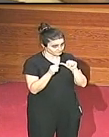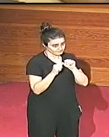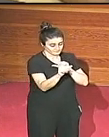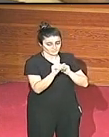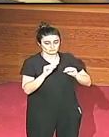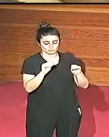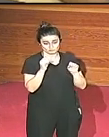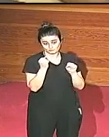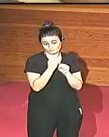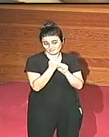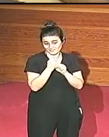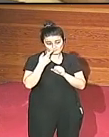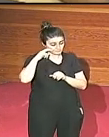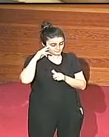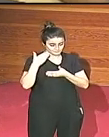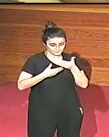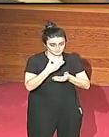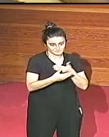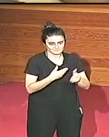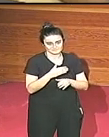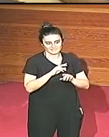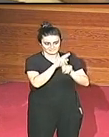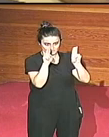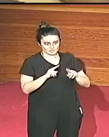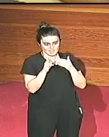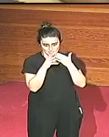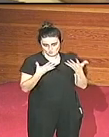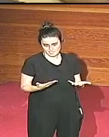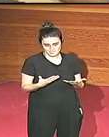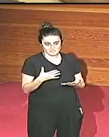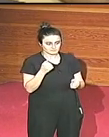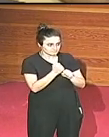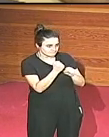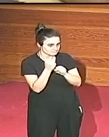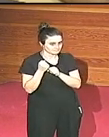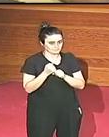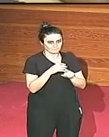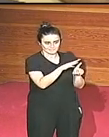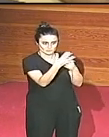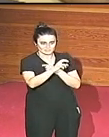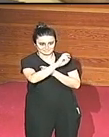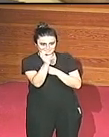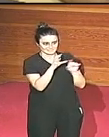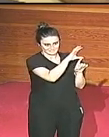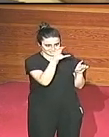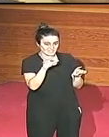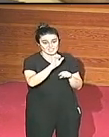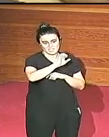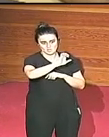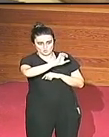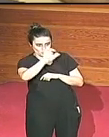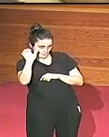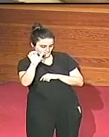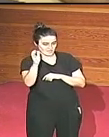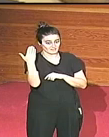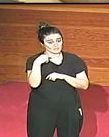parte de su trayectoria a la actualidad internacional, cubriendo todo tipo de acontecimientos en cuatro continentes, desde Europa y las repúblicas